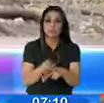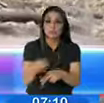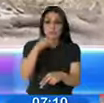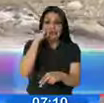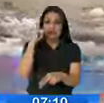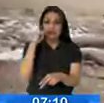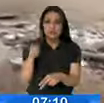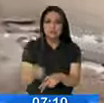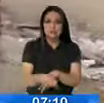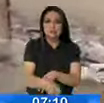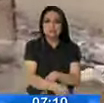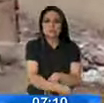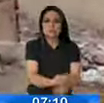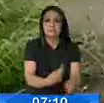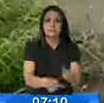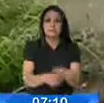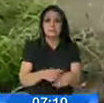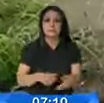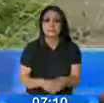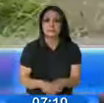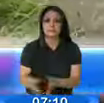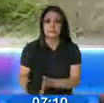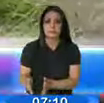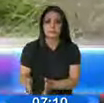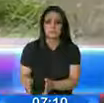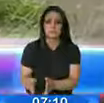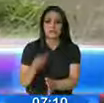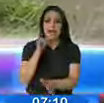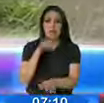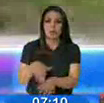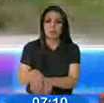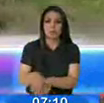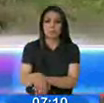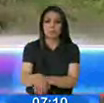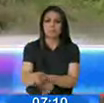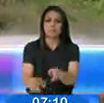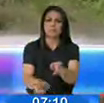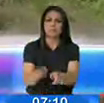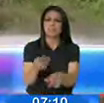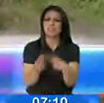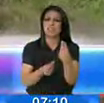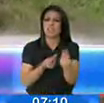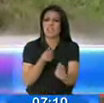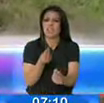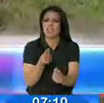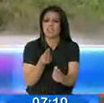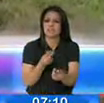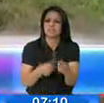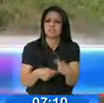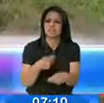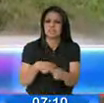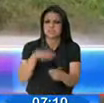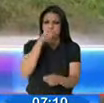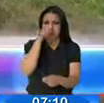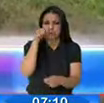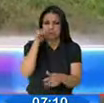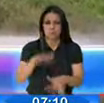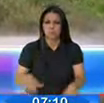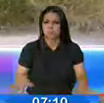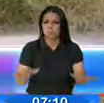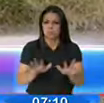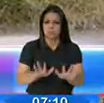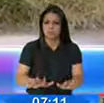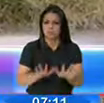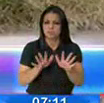edad. Un canal de aguas servidas es el escenario perfecto para quienes buscan este tipo de actividades al margen de la